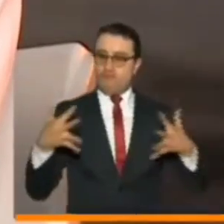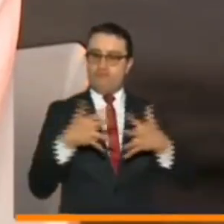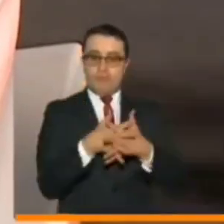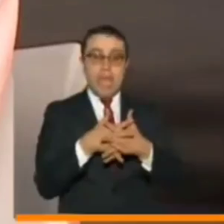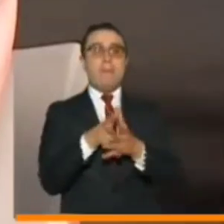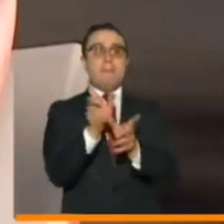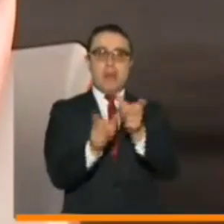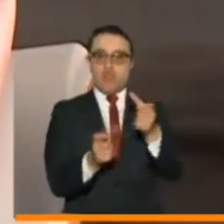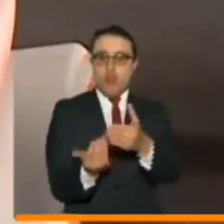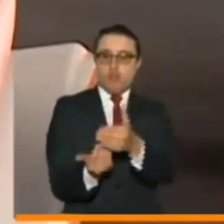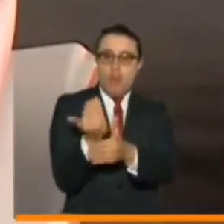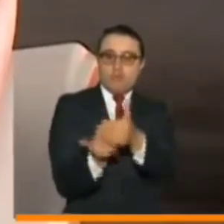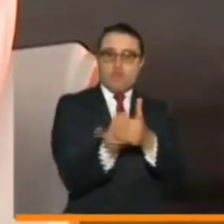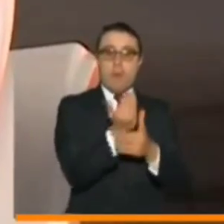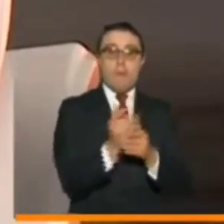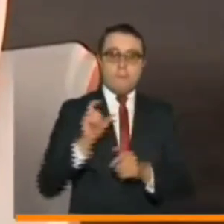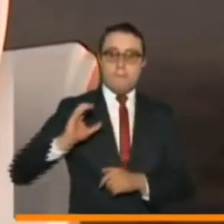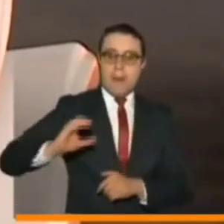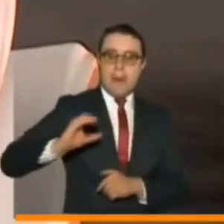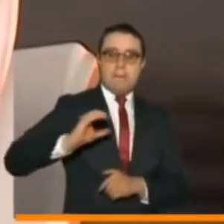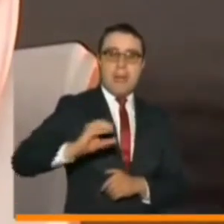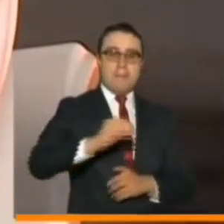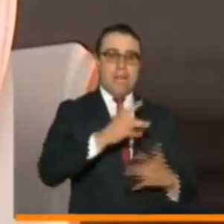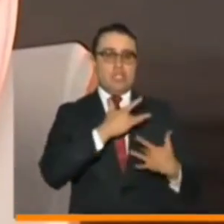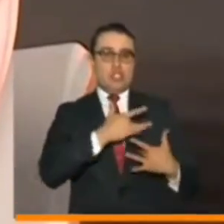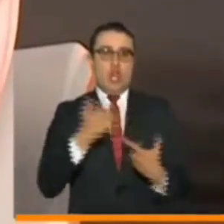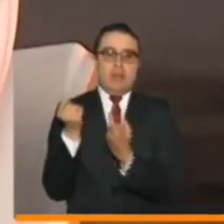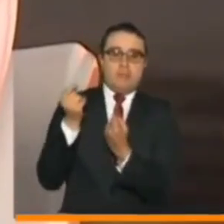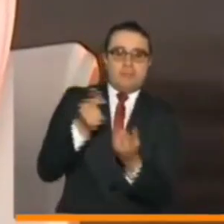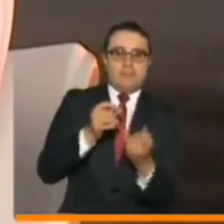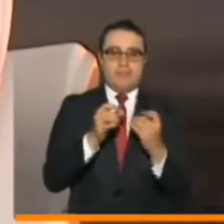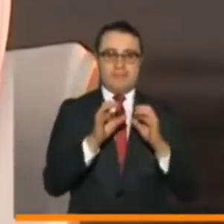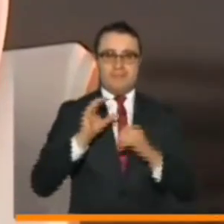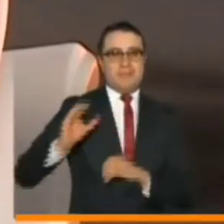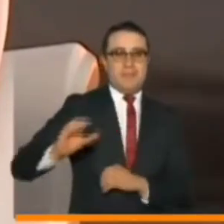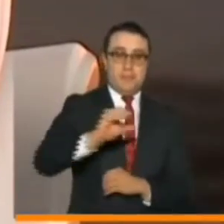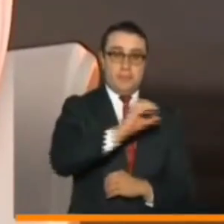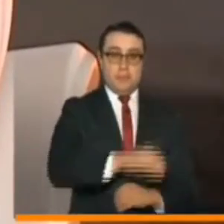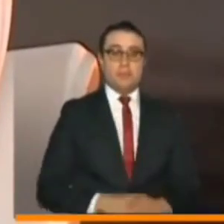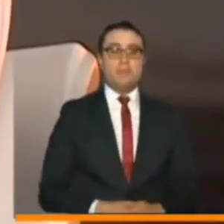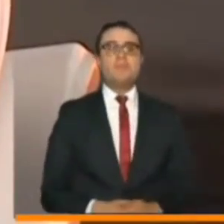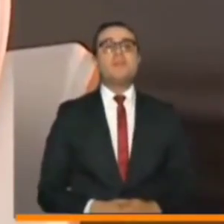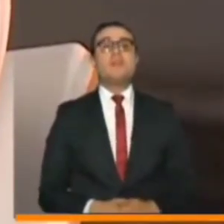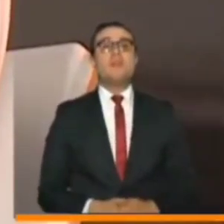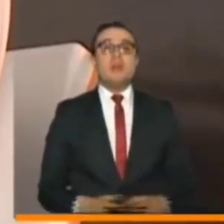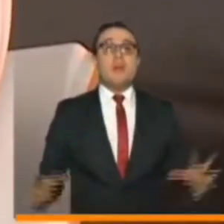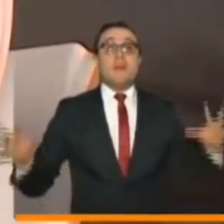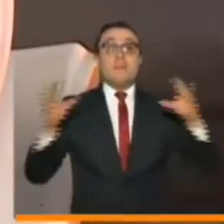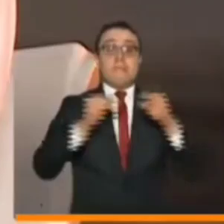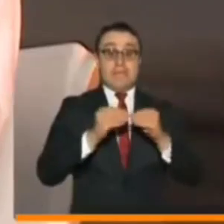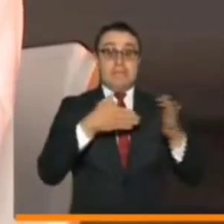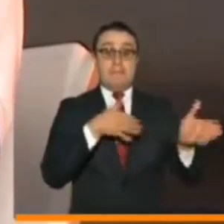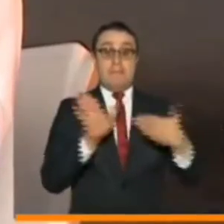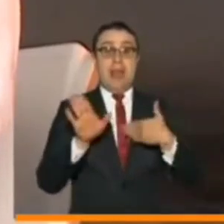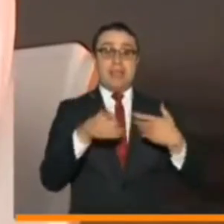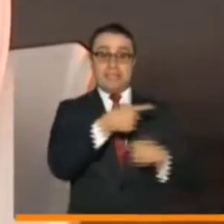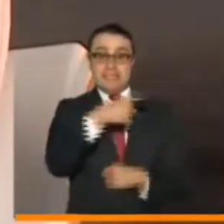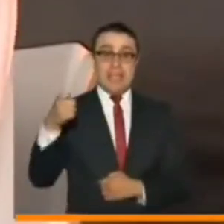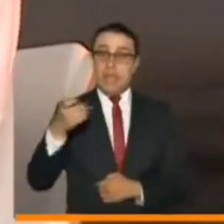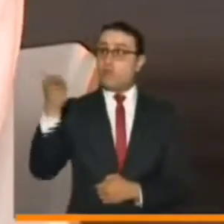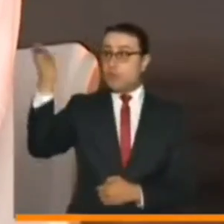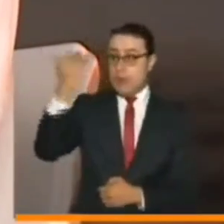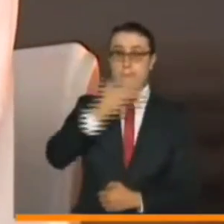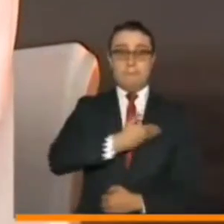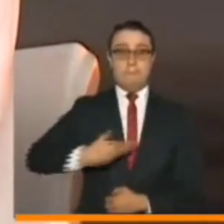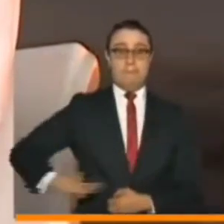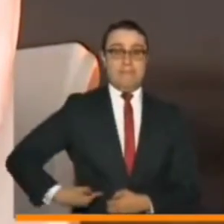beneficiarios el ingreso solidario. Y asimismo, como este plan hace parte del Plan 100 que usted ha designado,